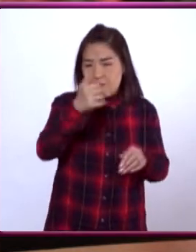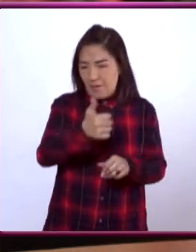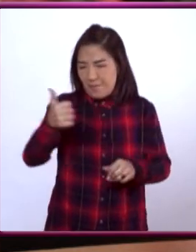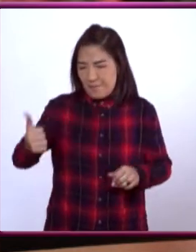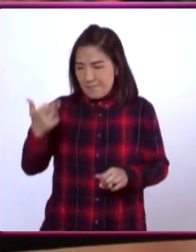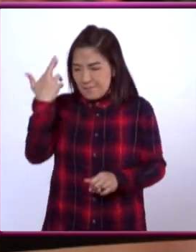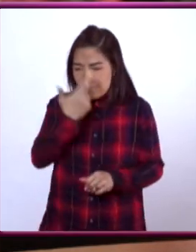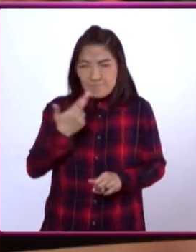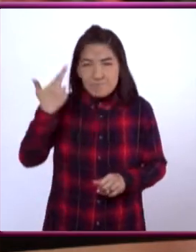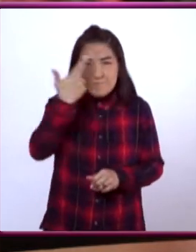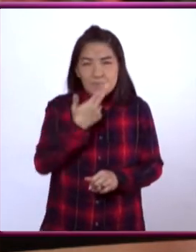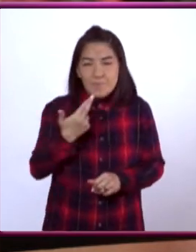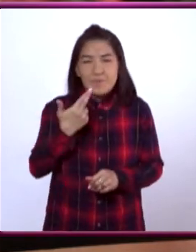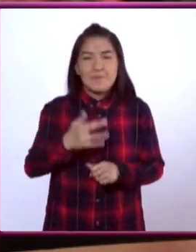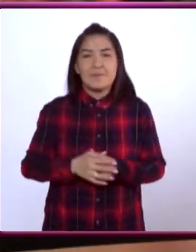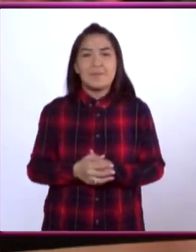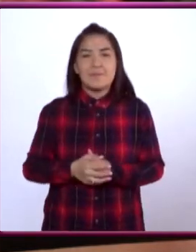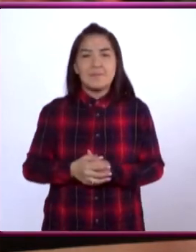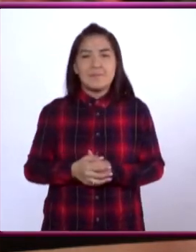relacionan los análisis